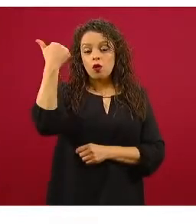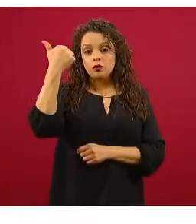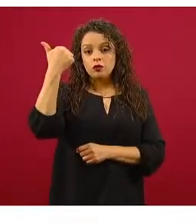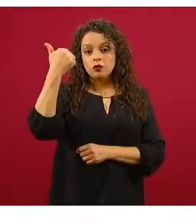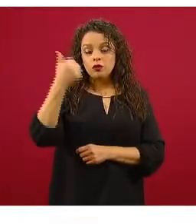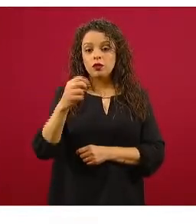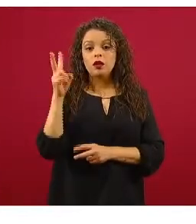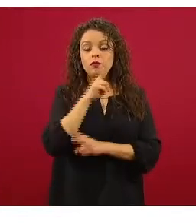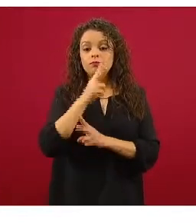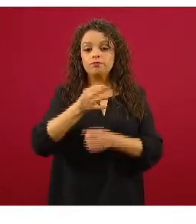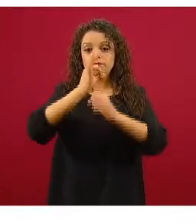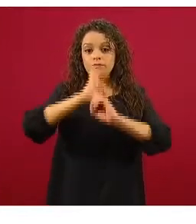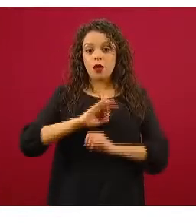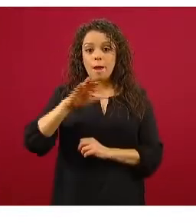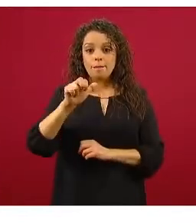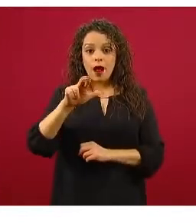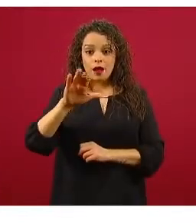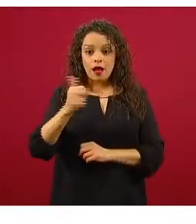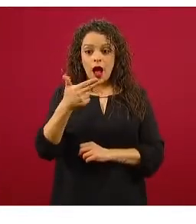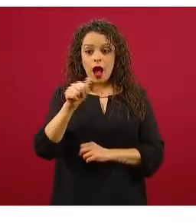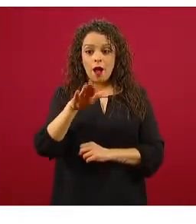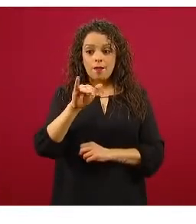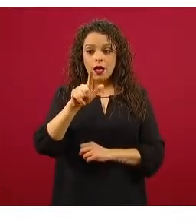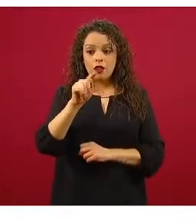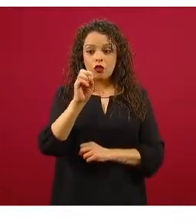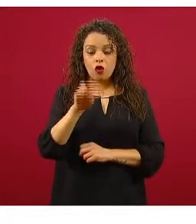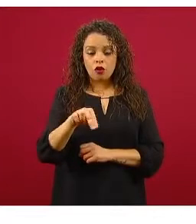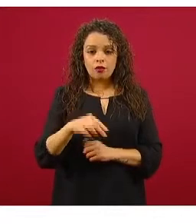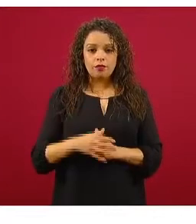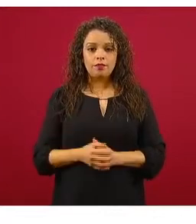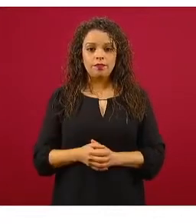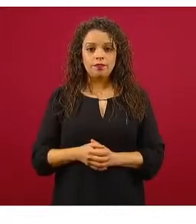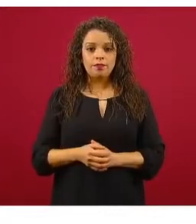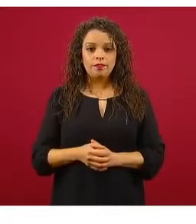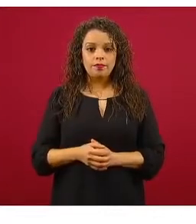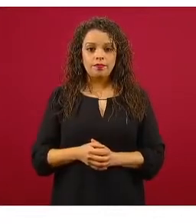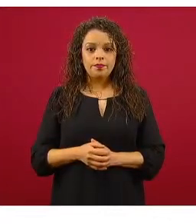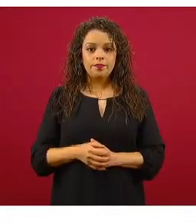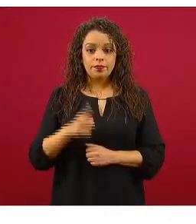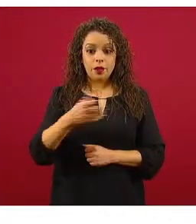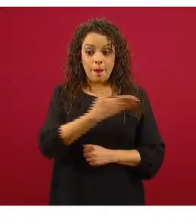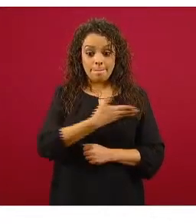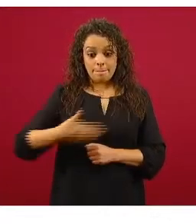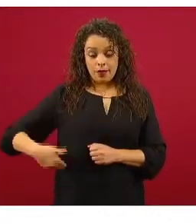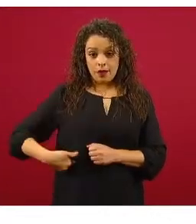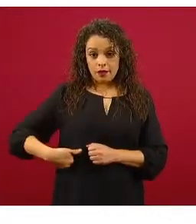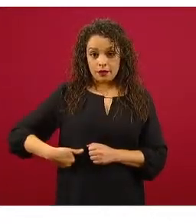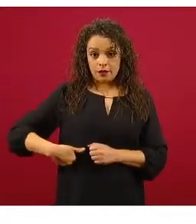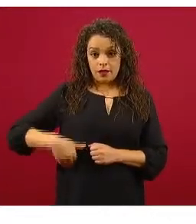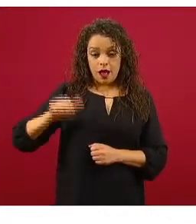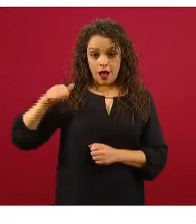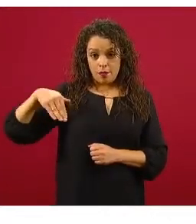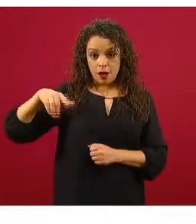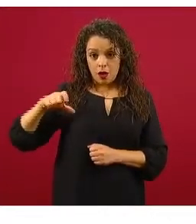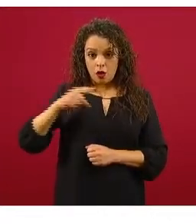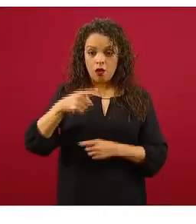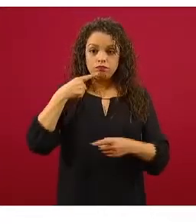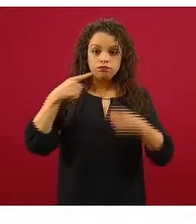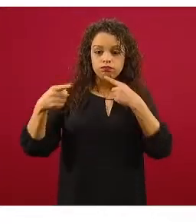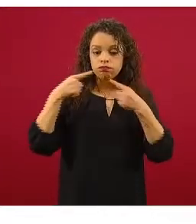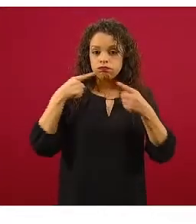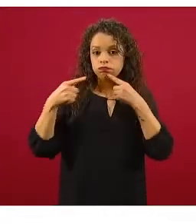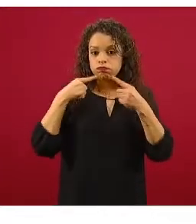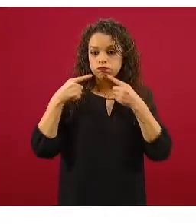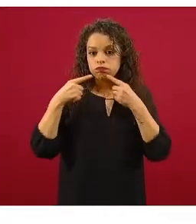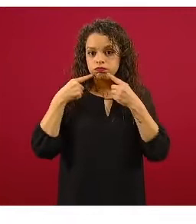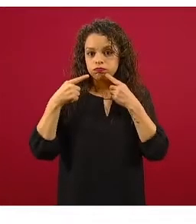Hamilton que vinieron gracias a una negociación que hizo el presidente de México, Andrés Manuel López Obrador, con